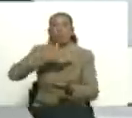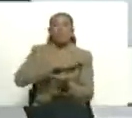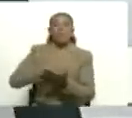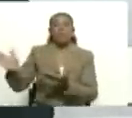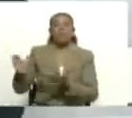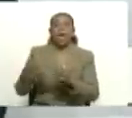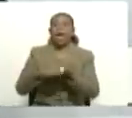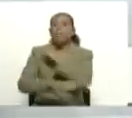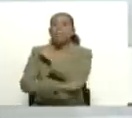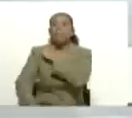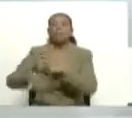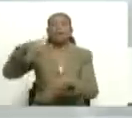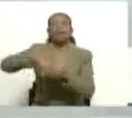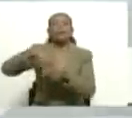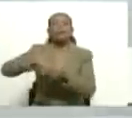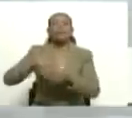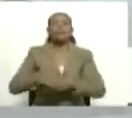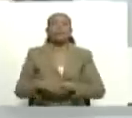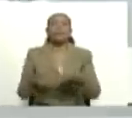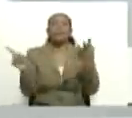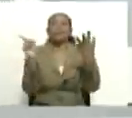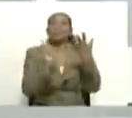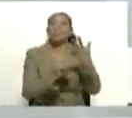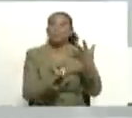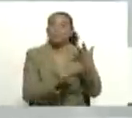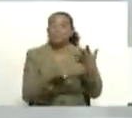trampas electorales. Y por aquí otro,